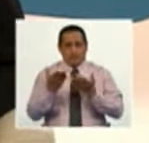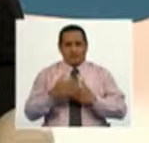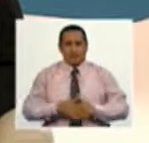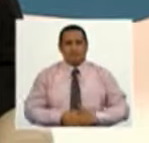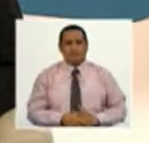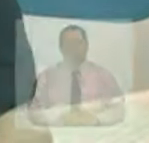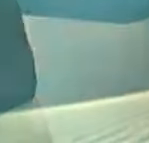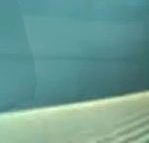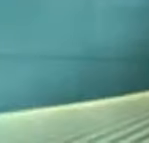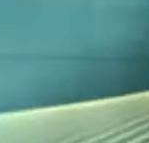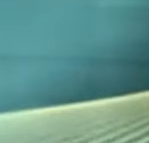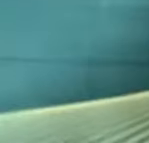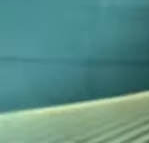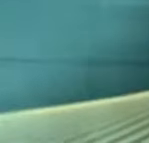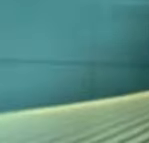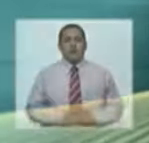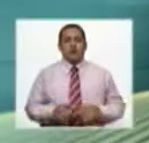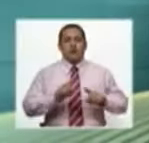frases del programa.